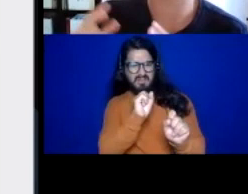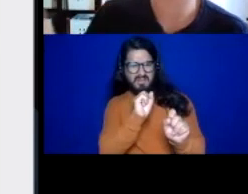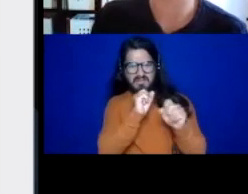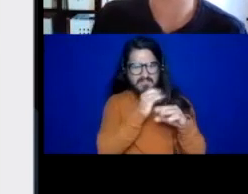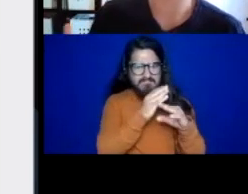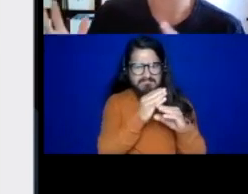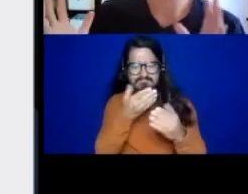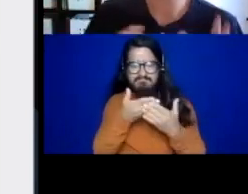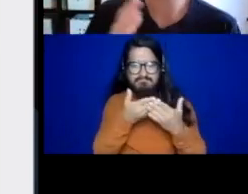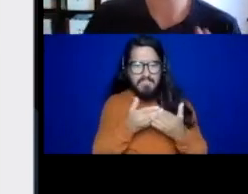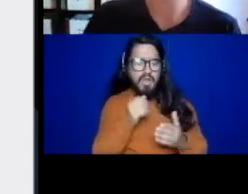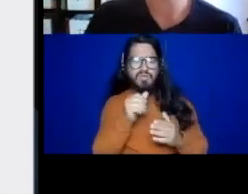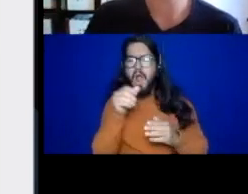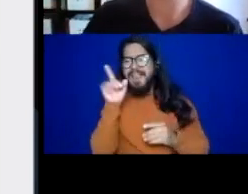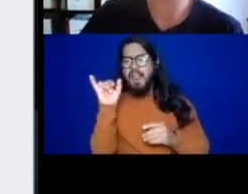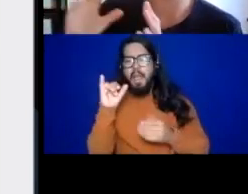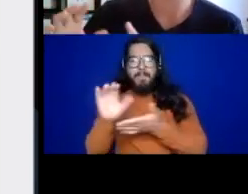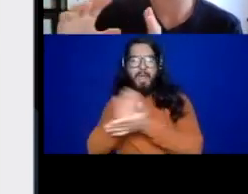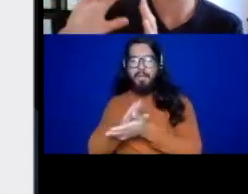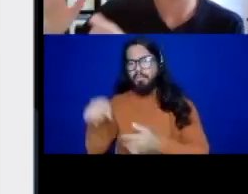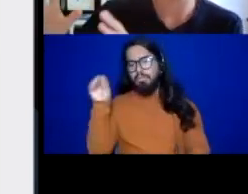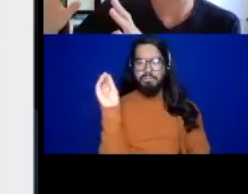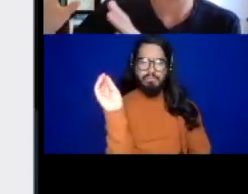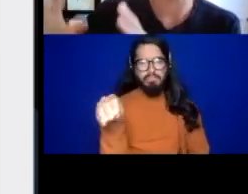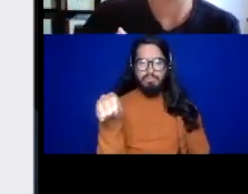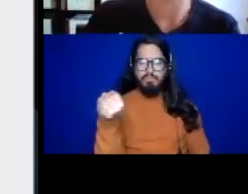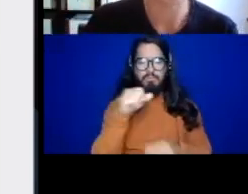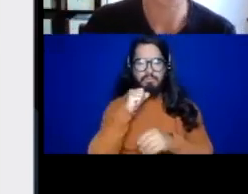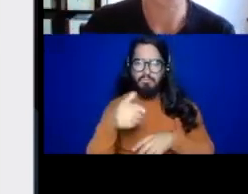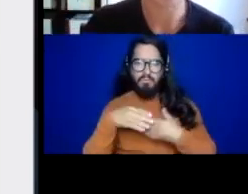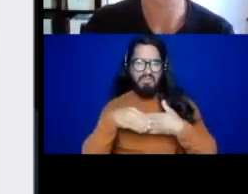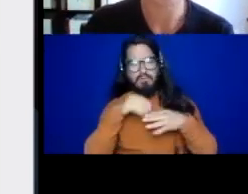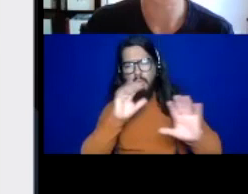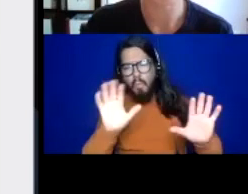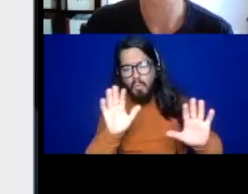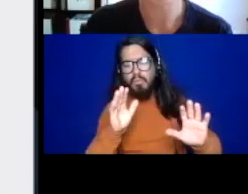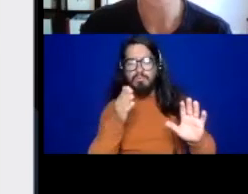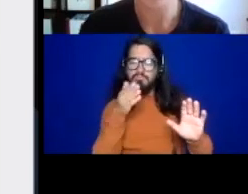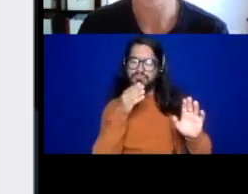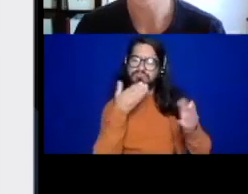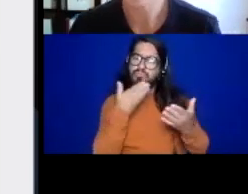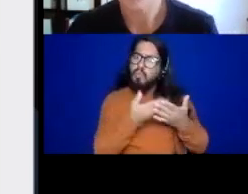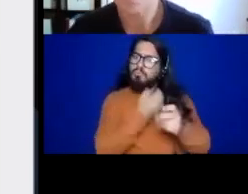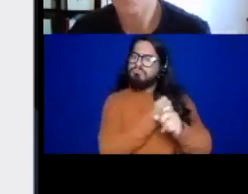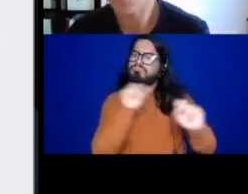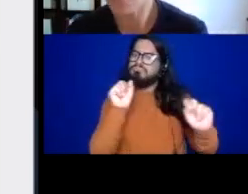como una notita que tienes en tu computadora o una nube, pero de todas formas tienes que confiar donde lo están guardando.